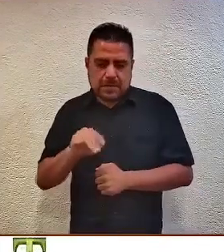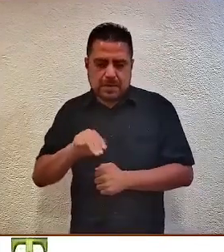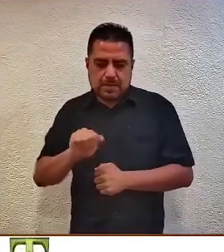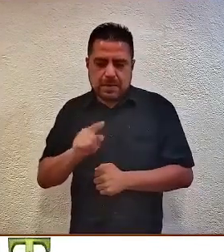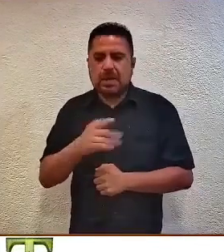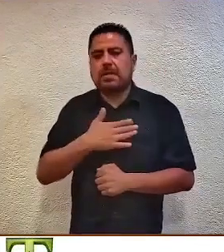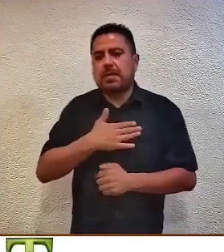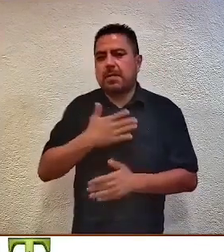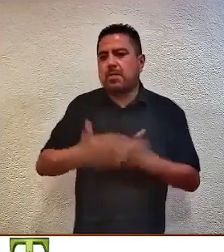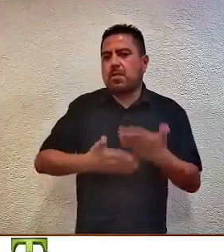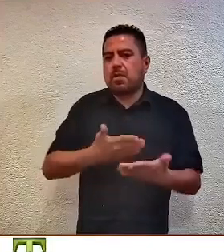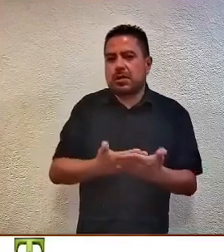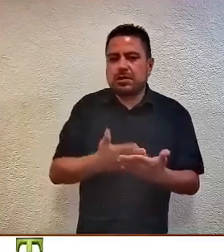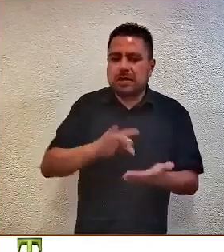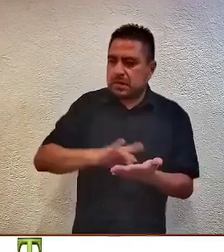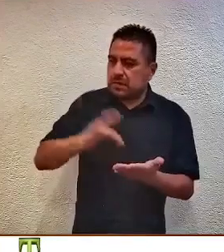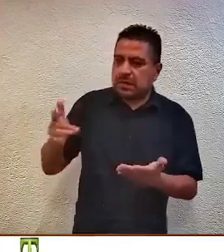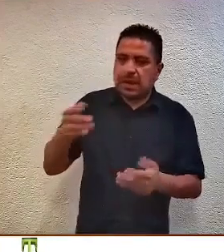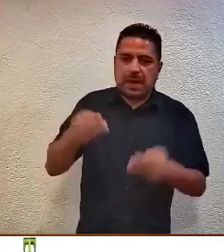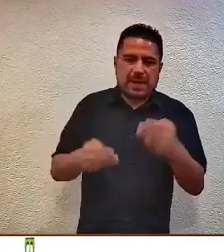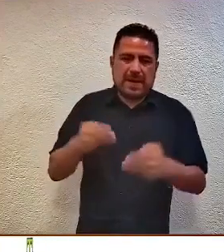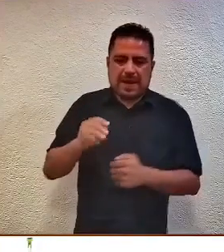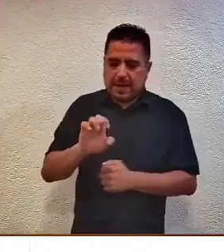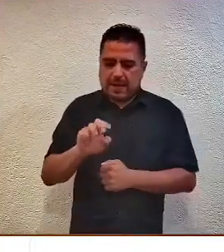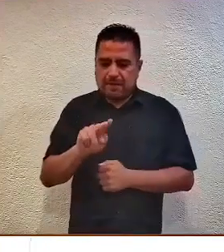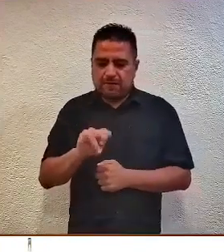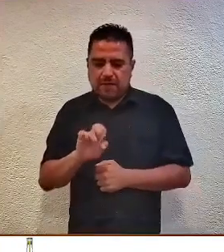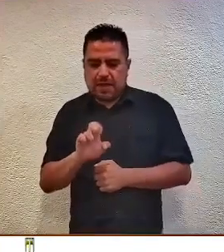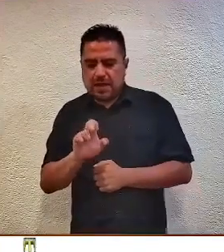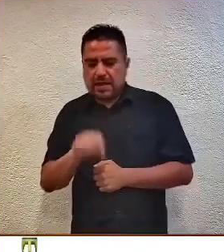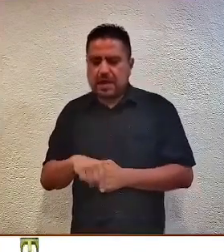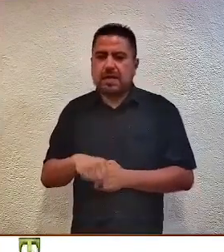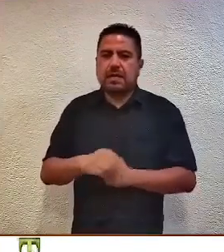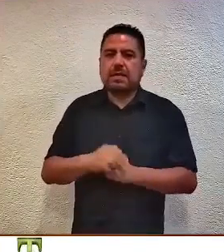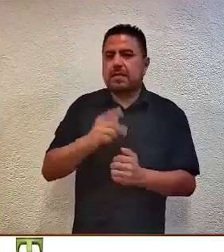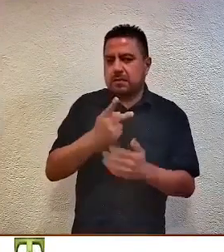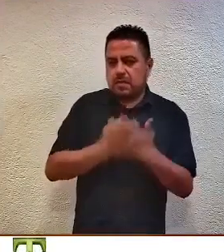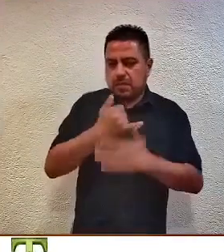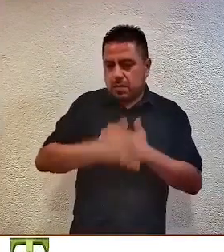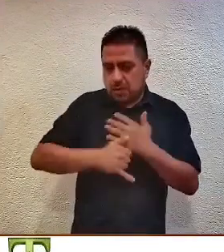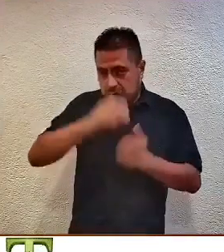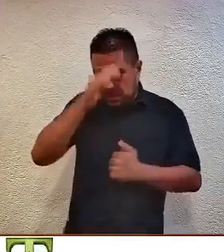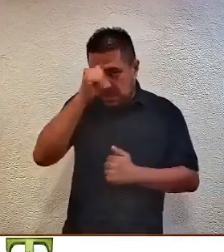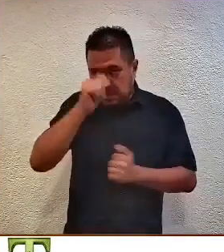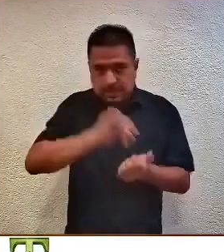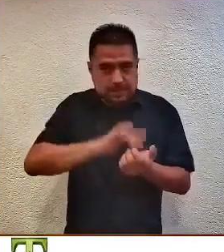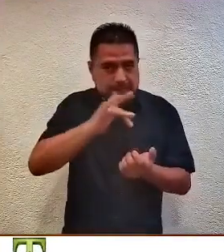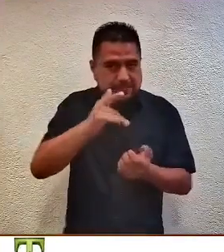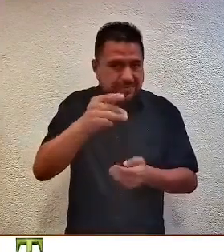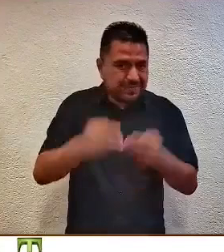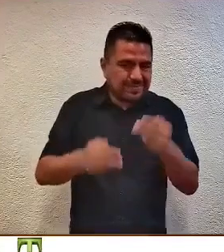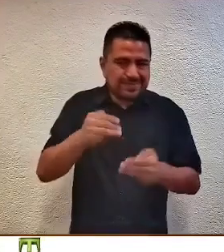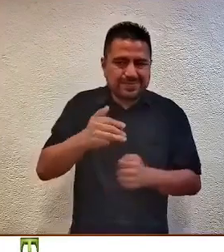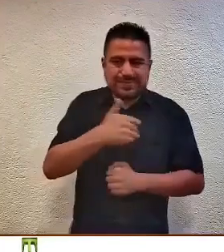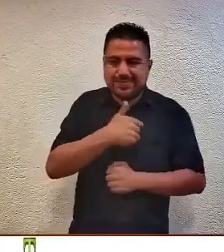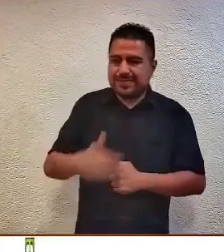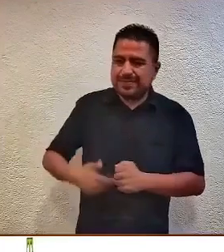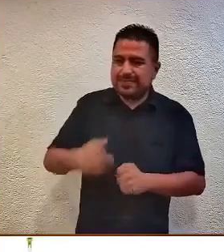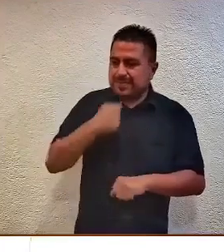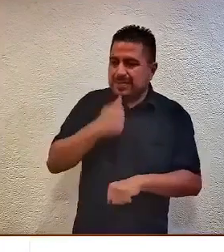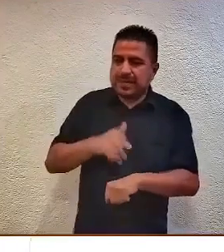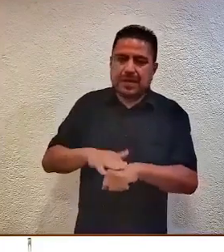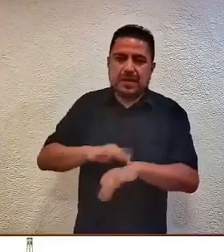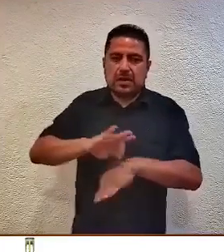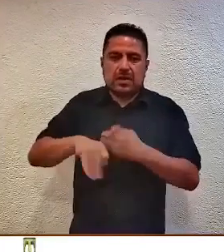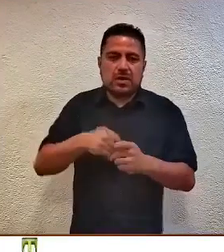Es mi propuesta. Gracias, magistrada. Magistrada Evelyn Rodríguez Chinol. A favor del proyecto. Gracias, magistrada. Magistrada presidenta, magistrada,